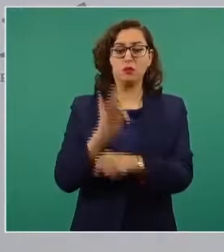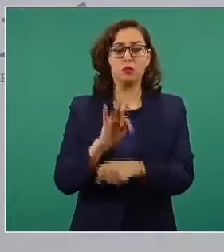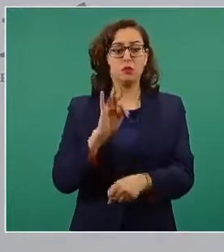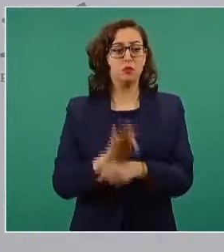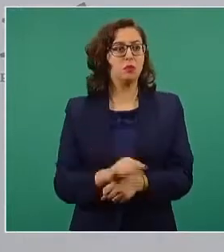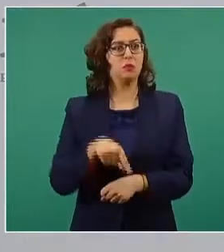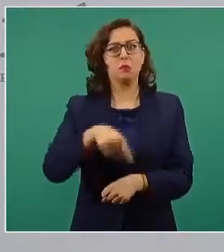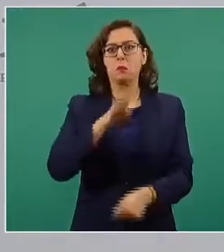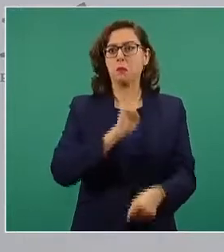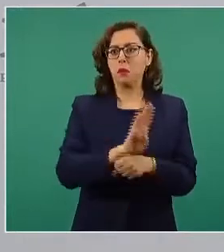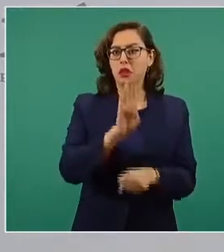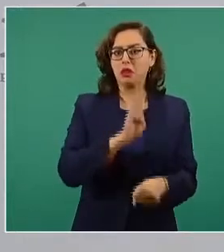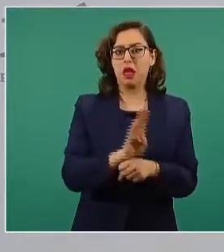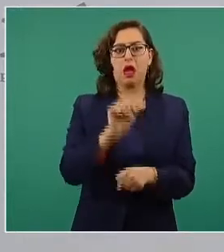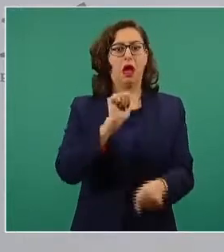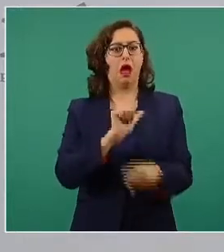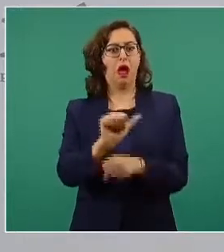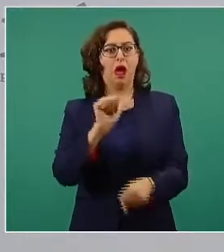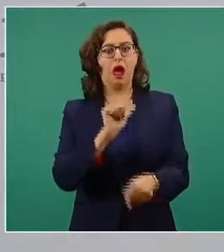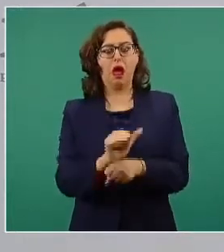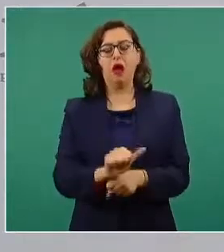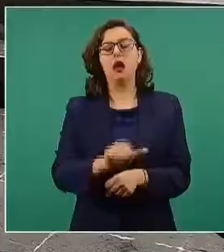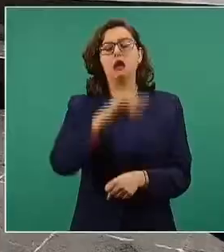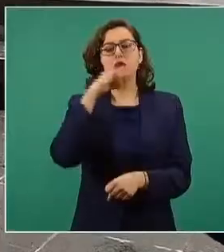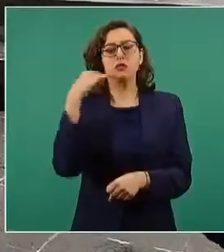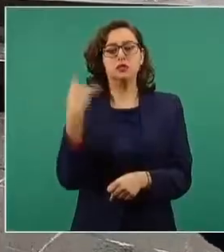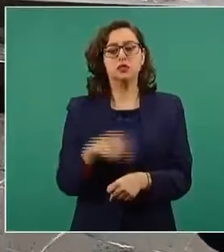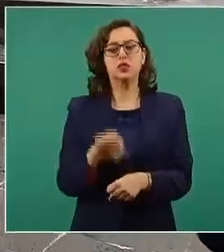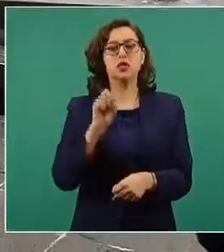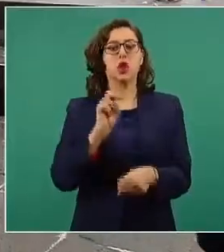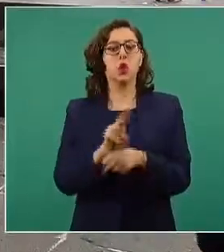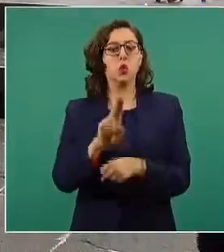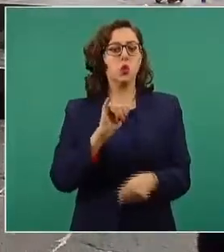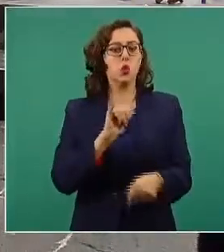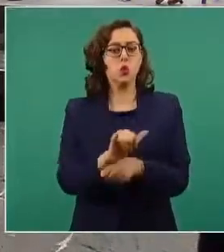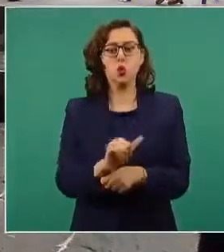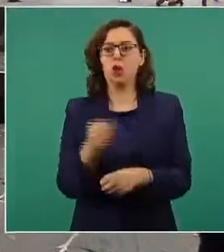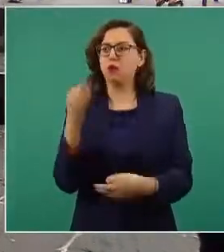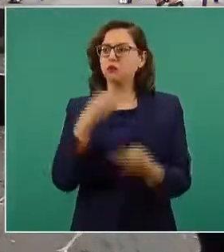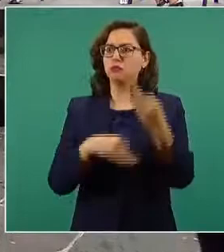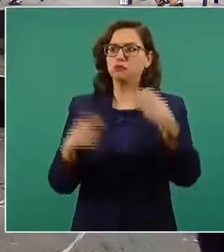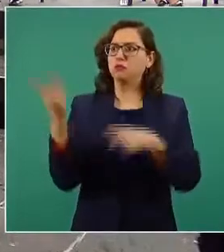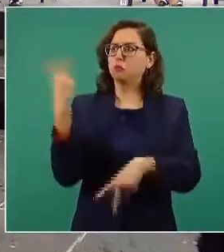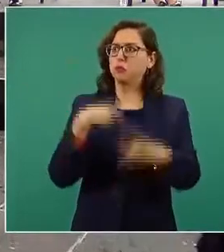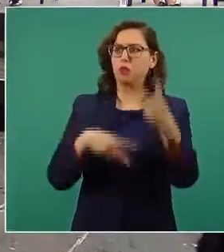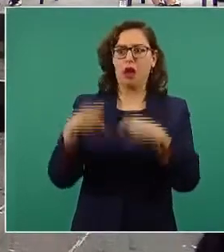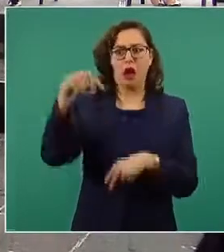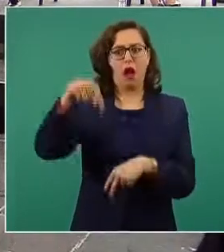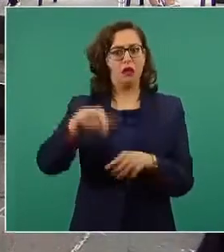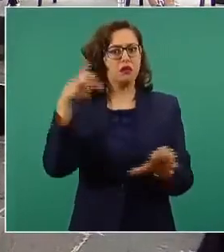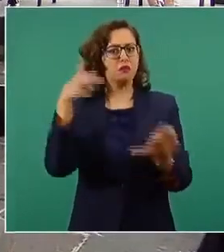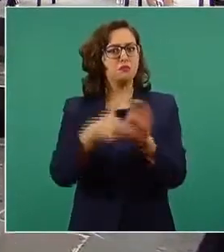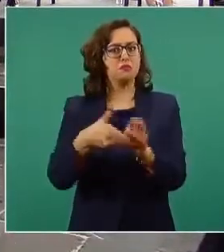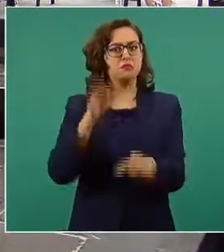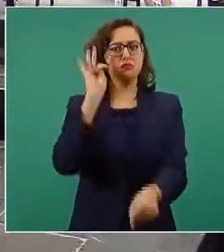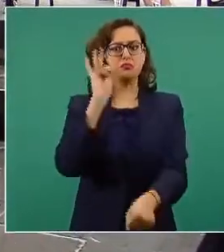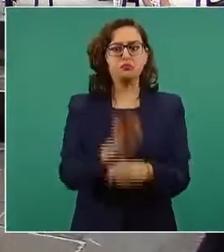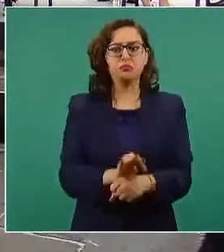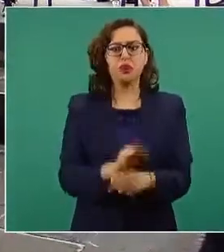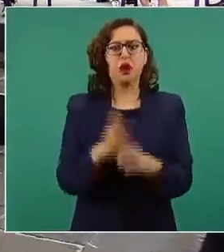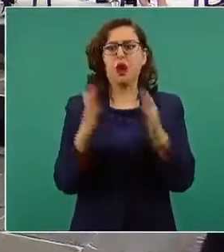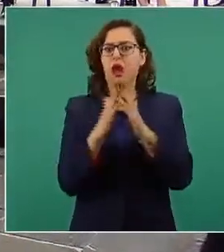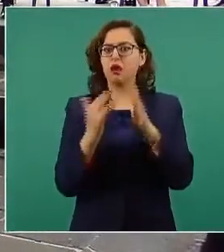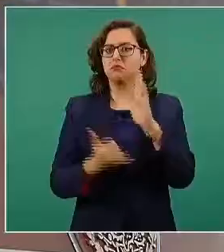brasileños, argentinos, chilenos, uruguayos han construido sus casas, huyendo de las